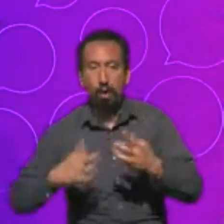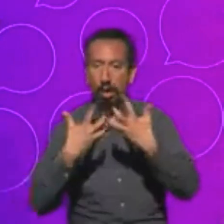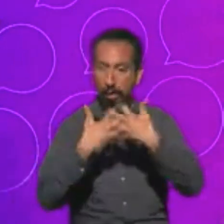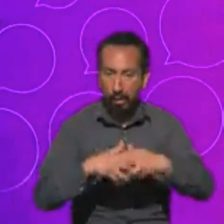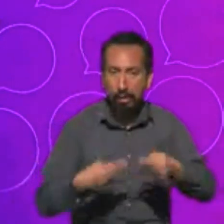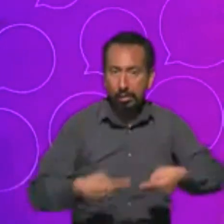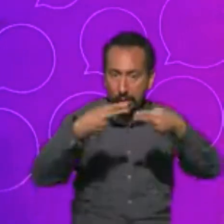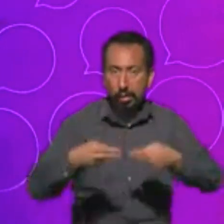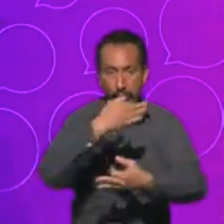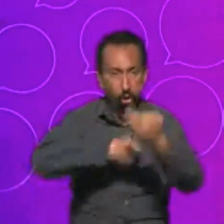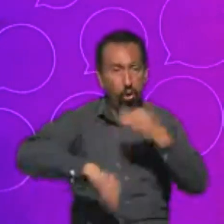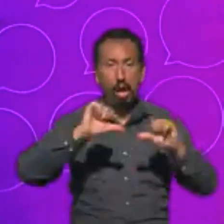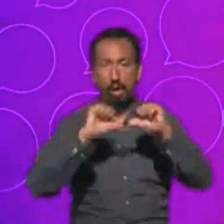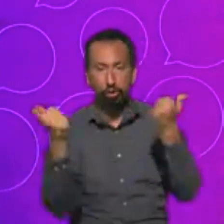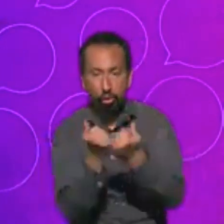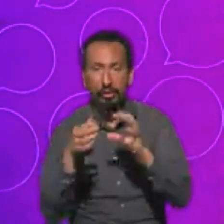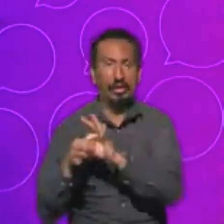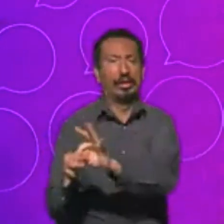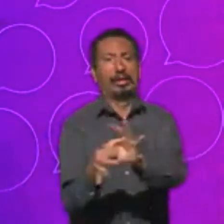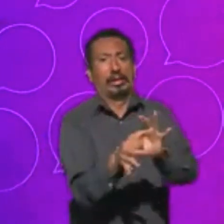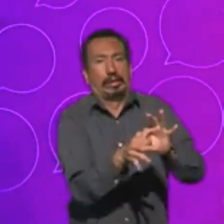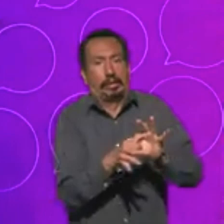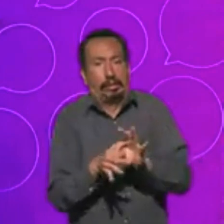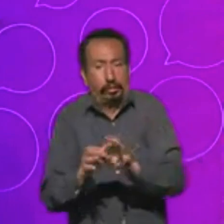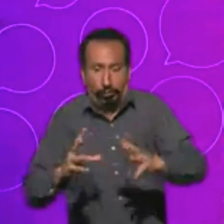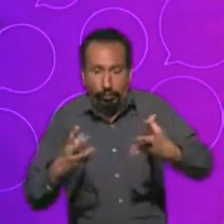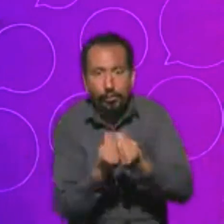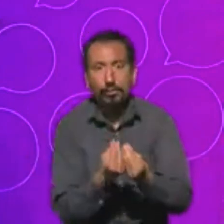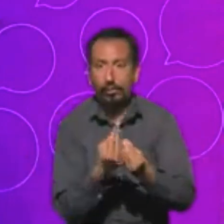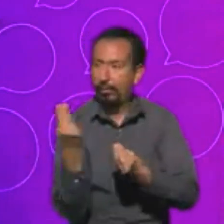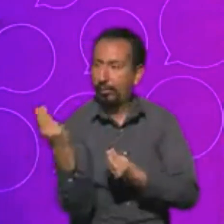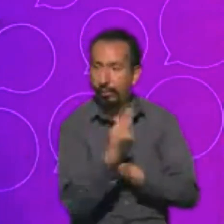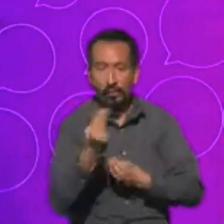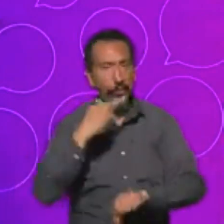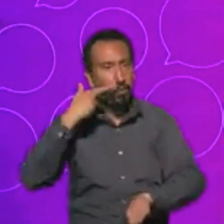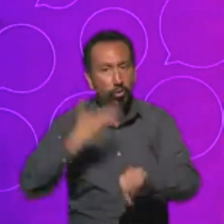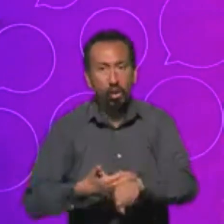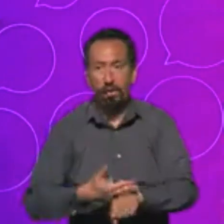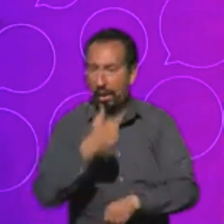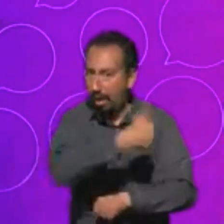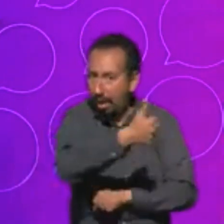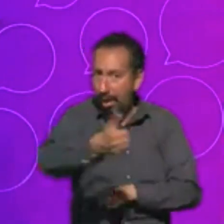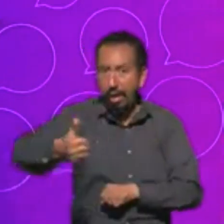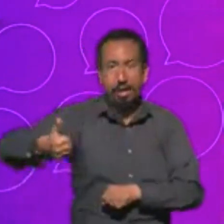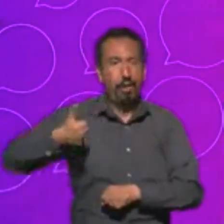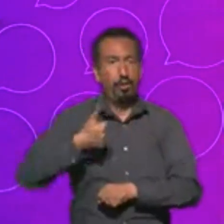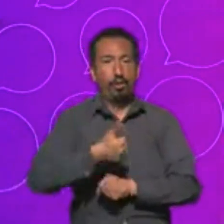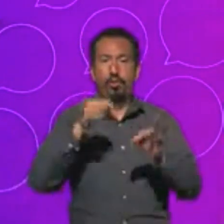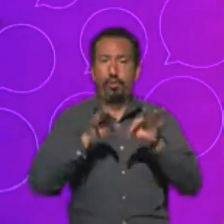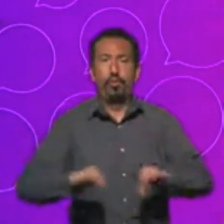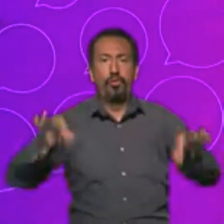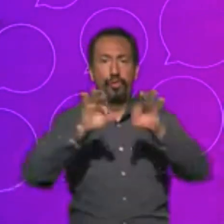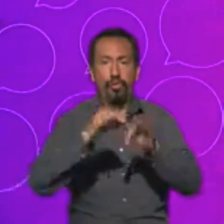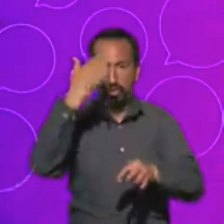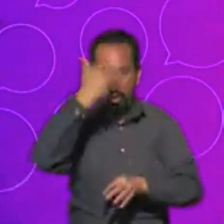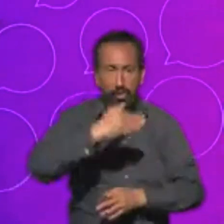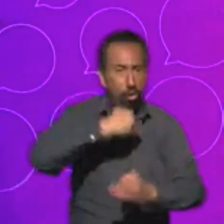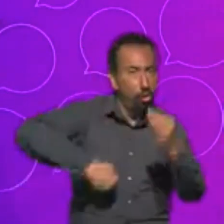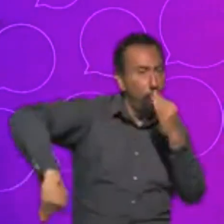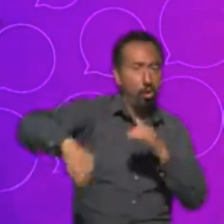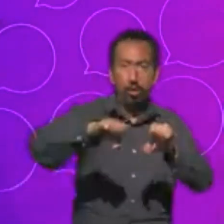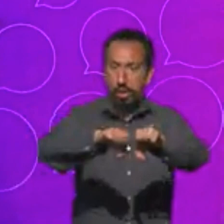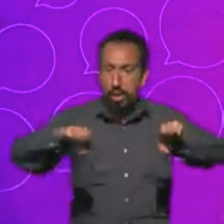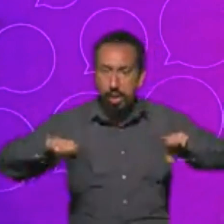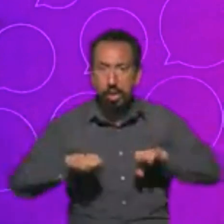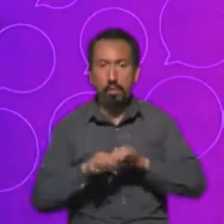ad y sociedad civil todos trabajando juntos todos tomando la responsabilidad que nos toca y todos sabiendo que debemos de trabajar en